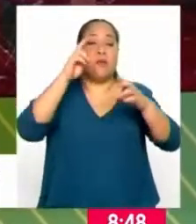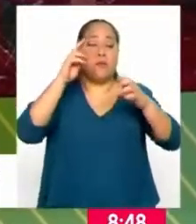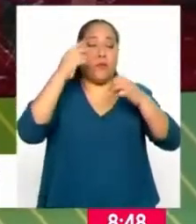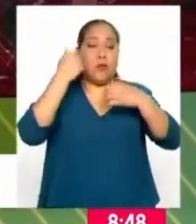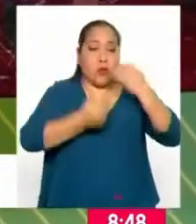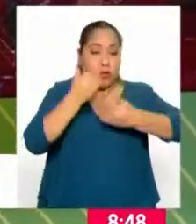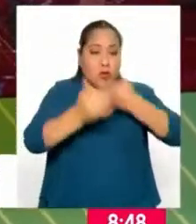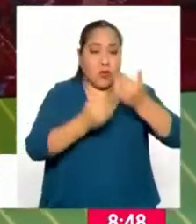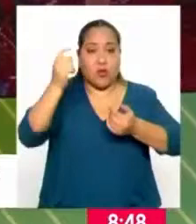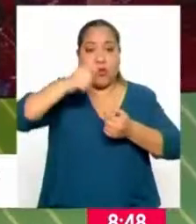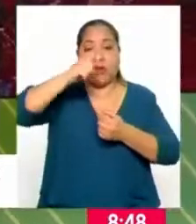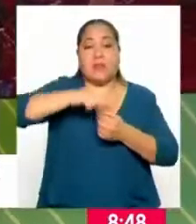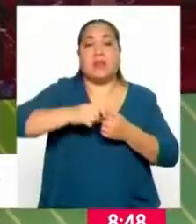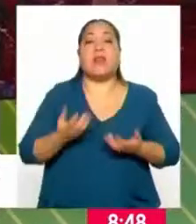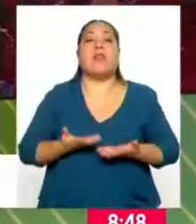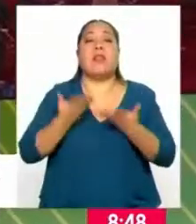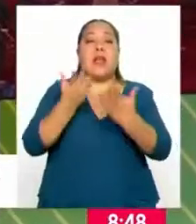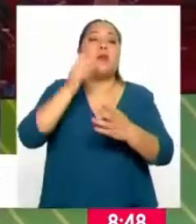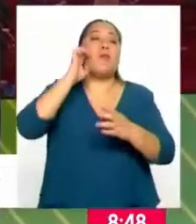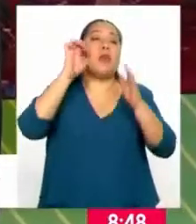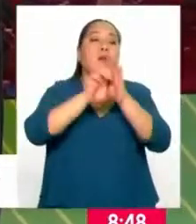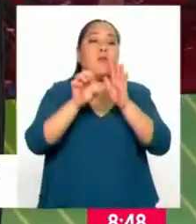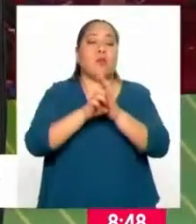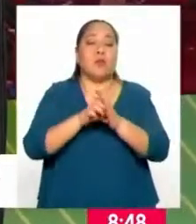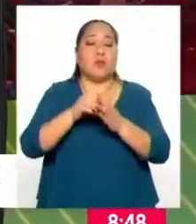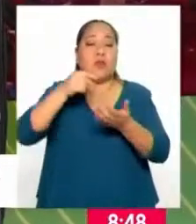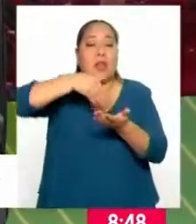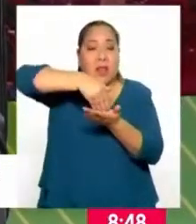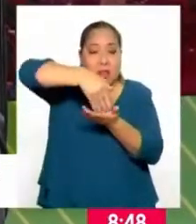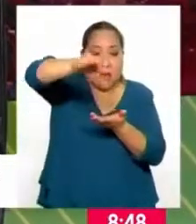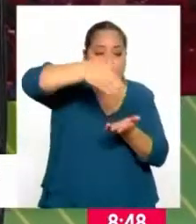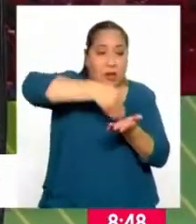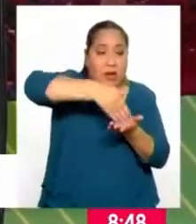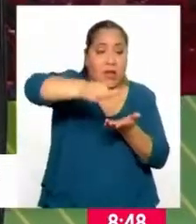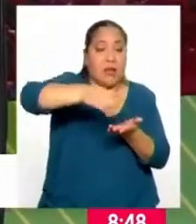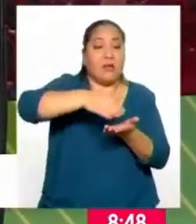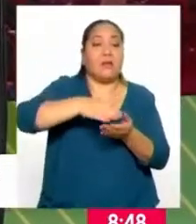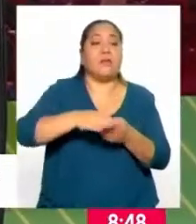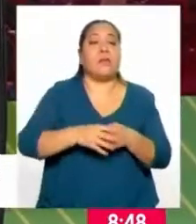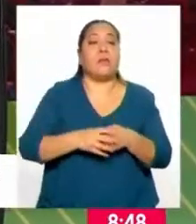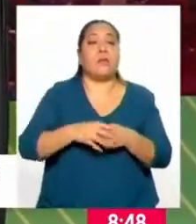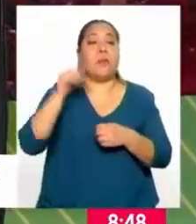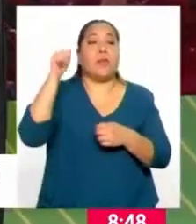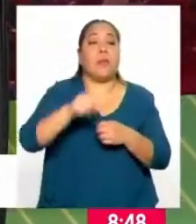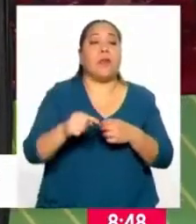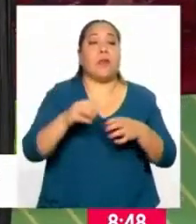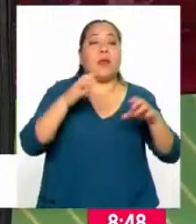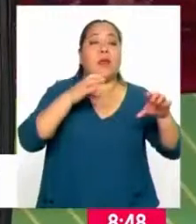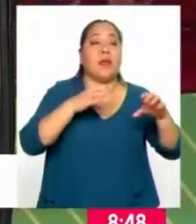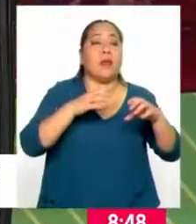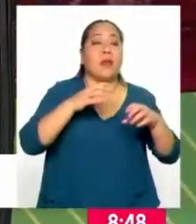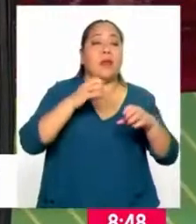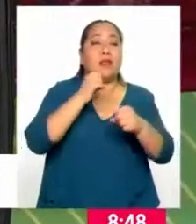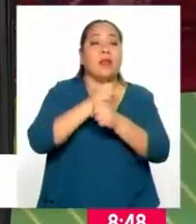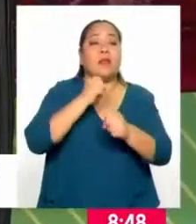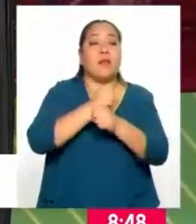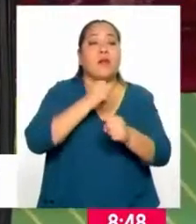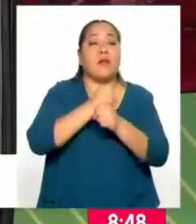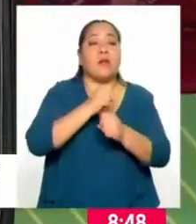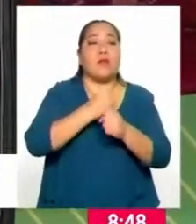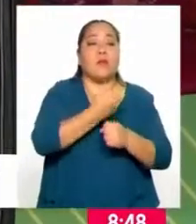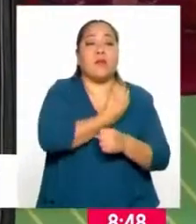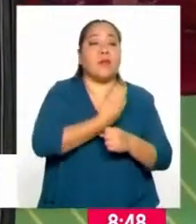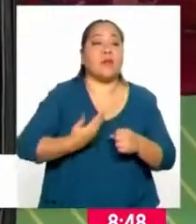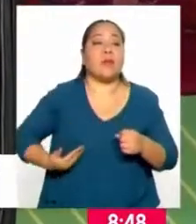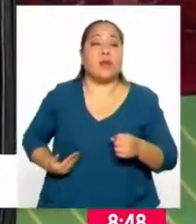observarse. Esto quiere decir, si la vacancia pone en juego el ejercicio del cargo del presidente de la República, si